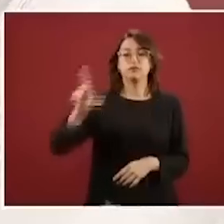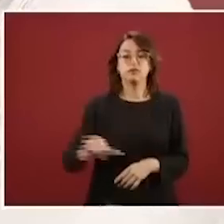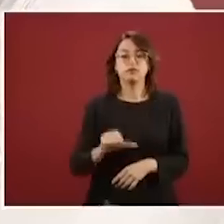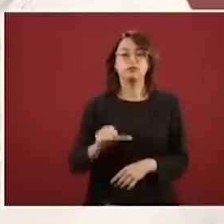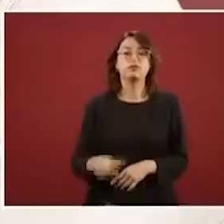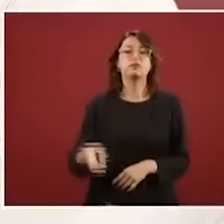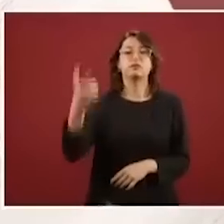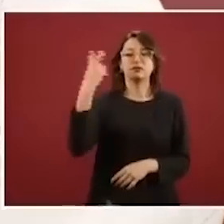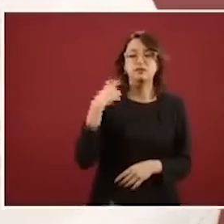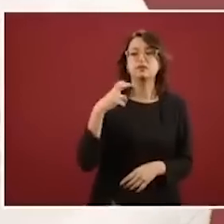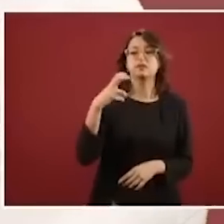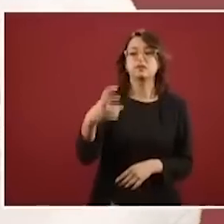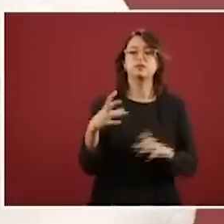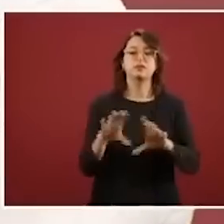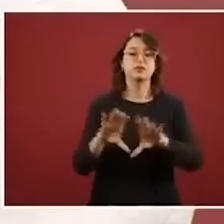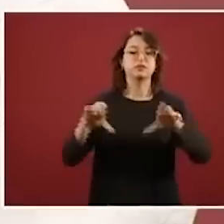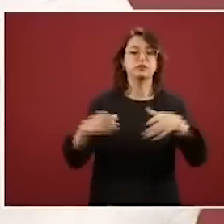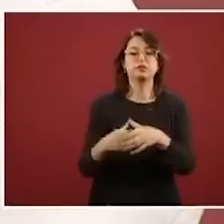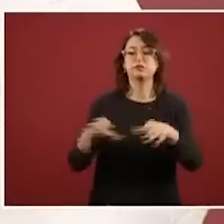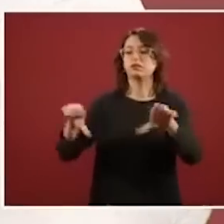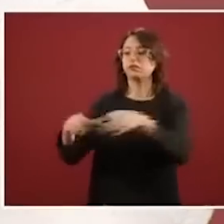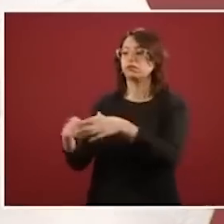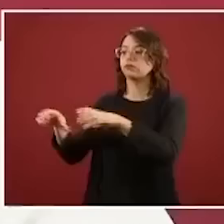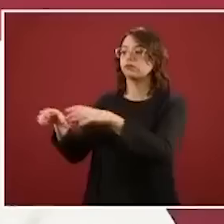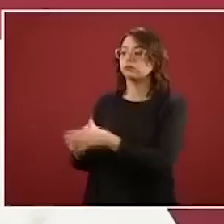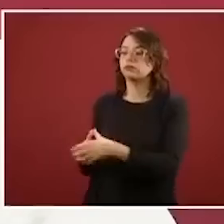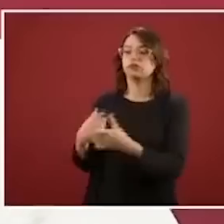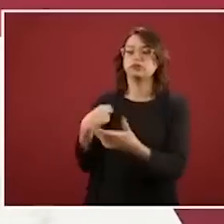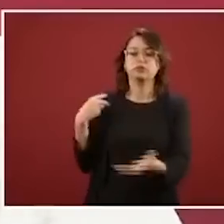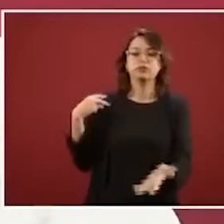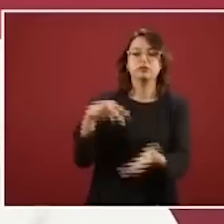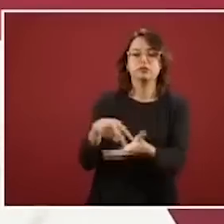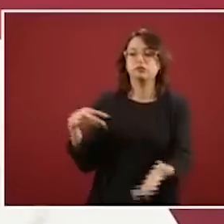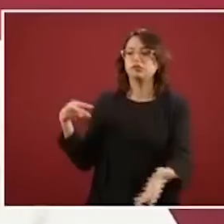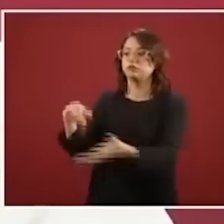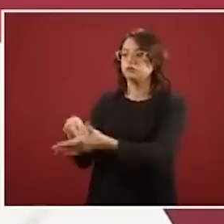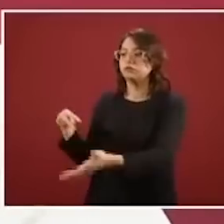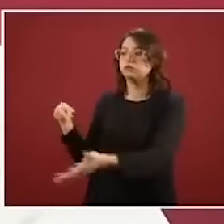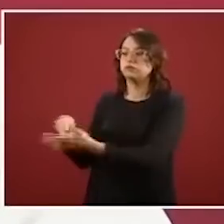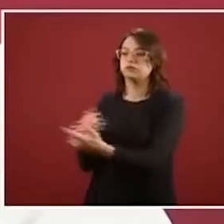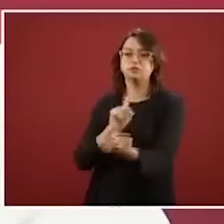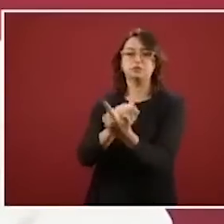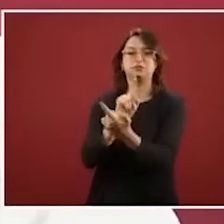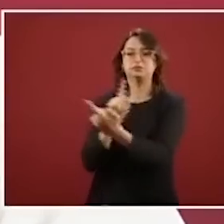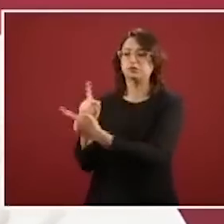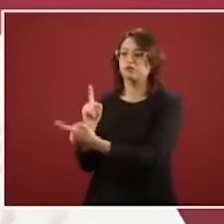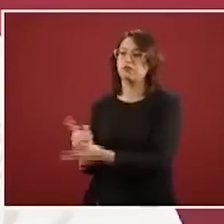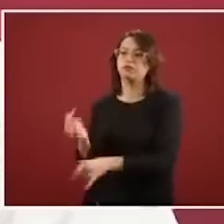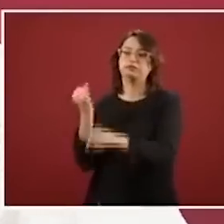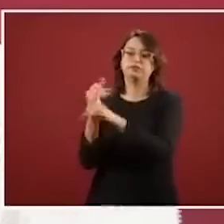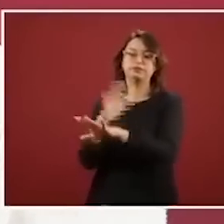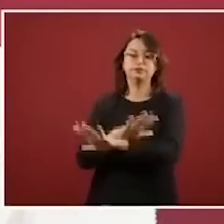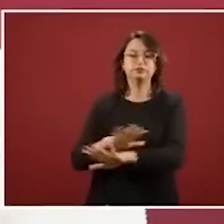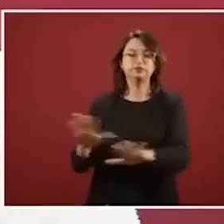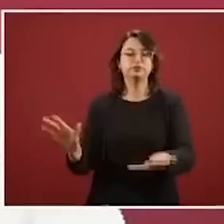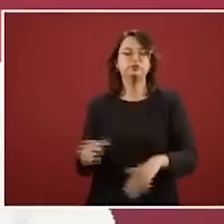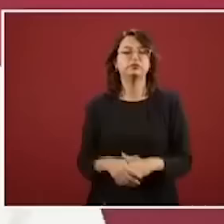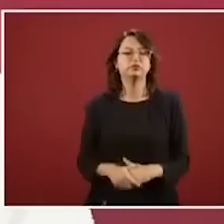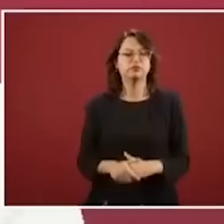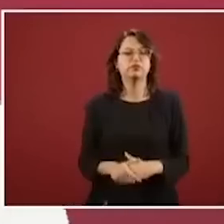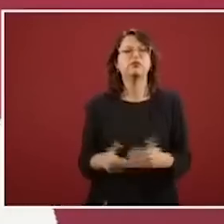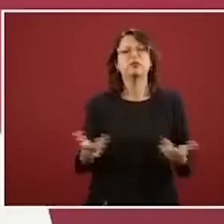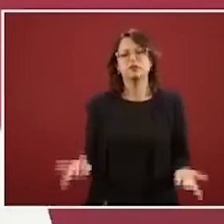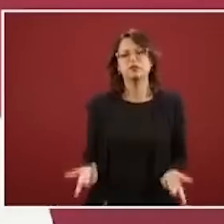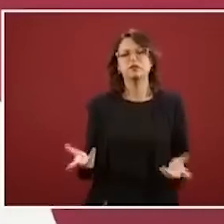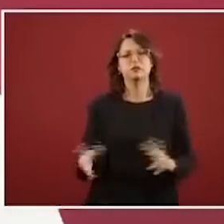recorrido en las comunidades que así lo han solicitado para entregar información de manera directa a las asambleas. De modo que hay